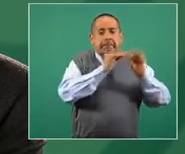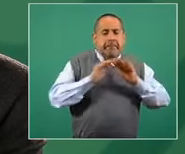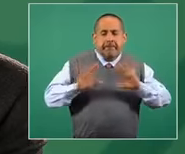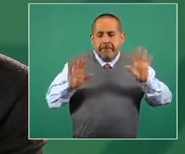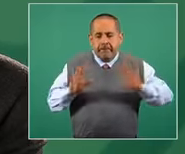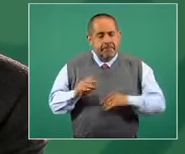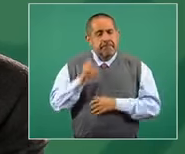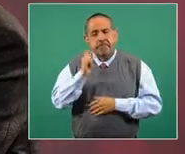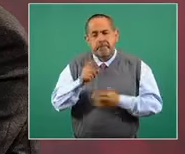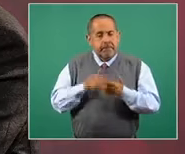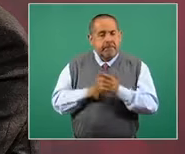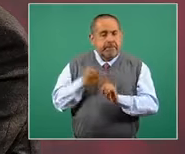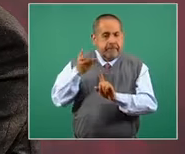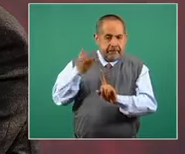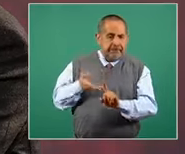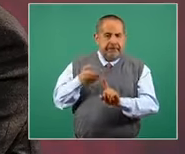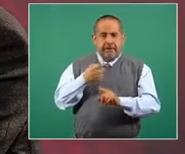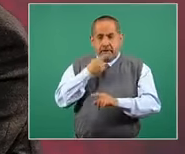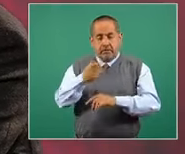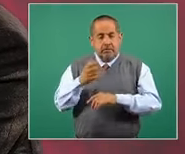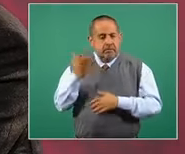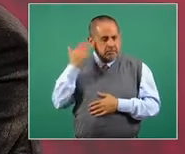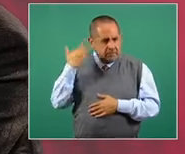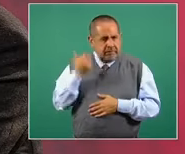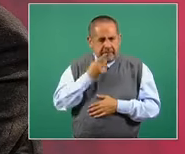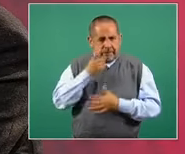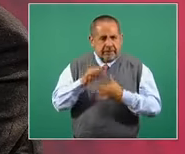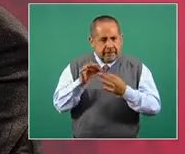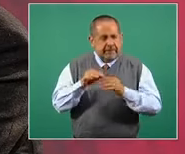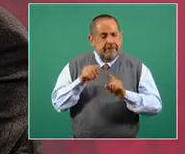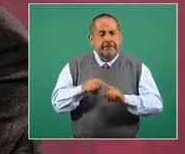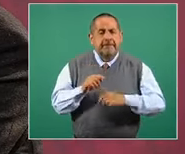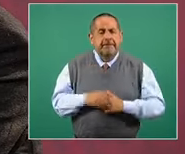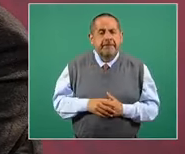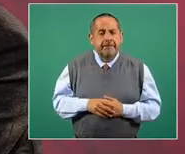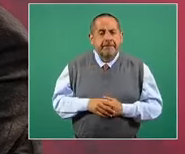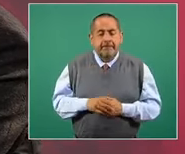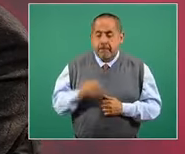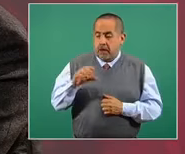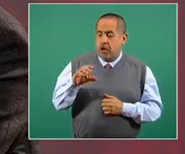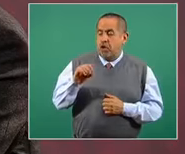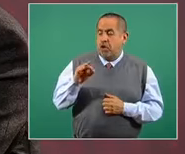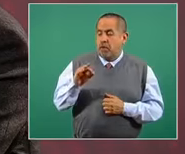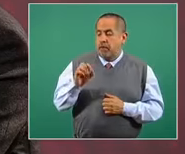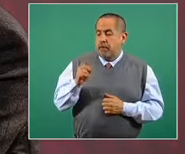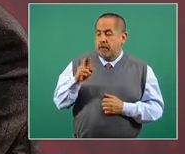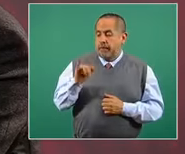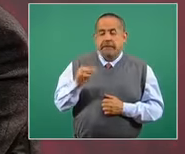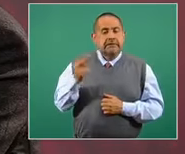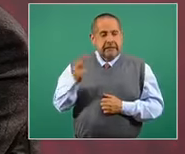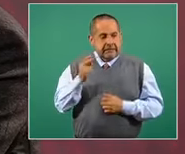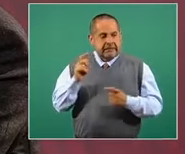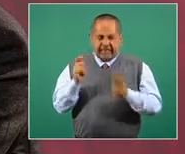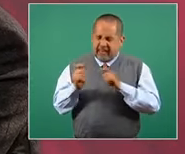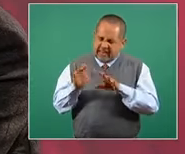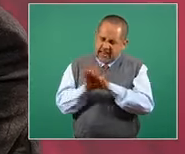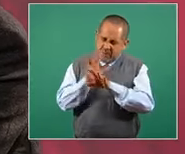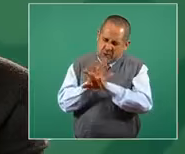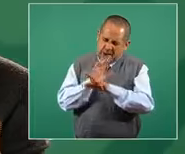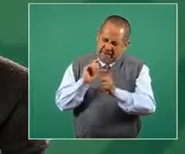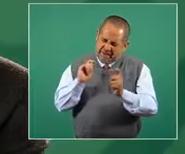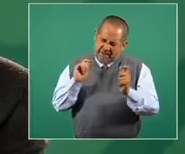sí puedo comentar es que, como lo dije el otro día, la COFEPRIS necesita una profunda